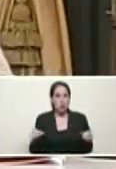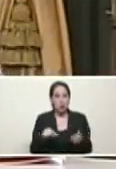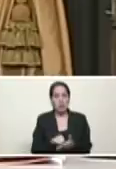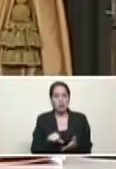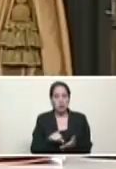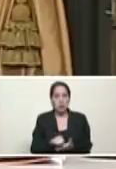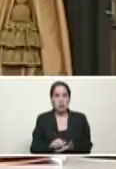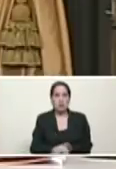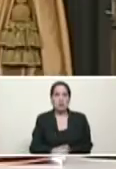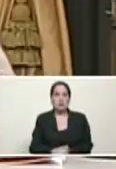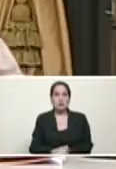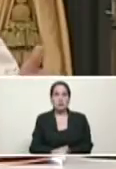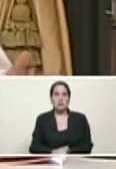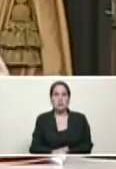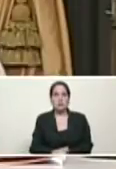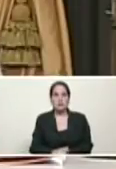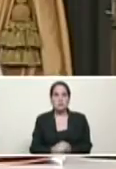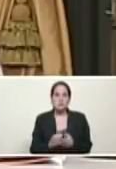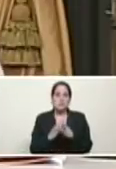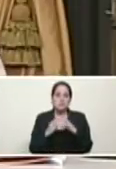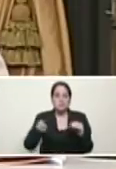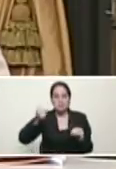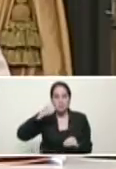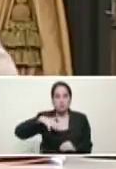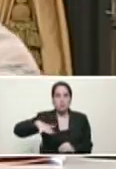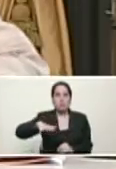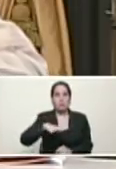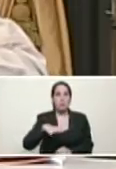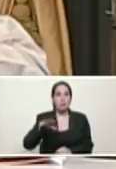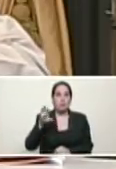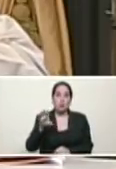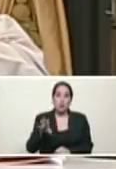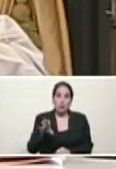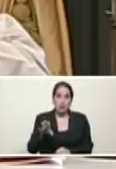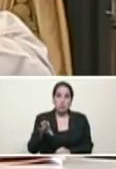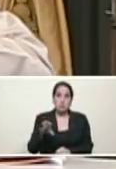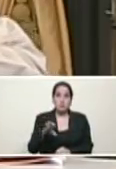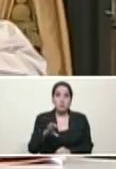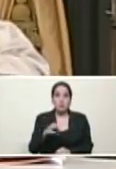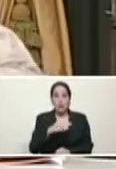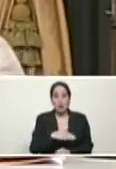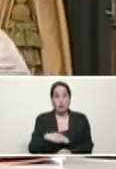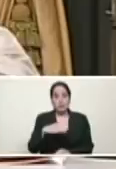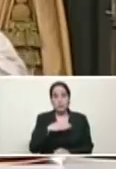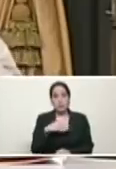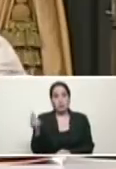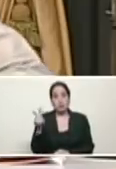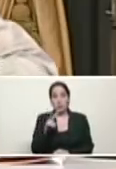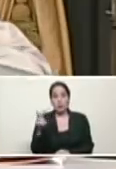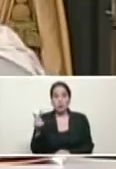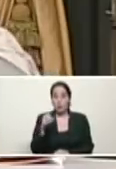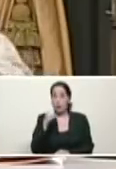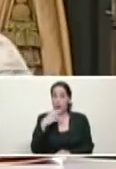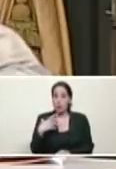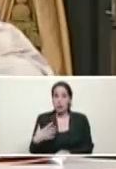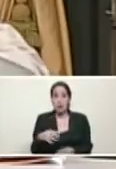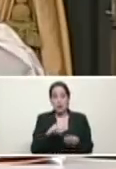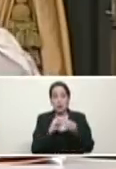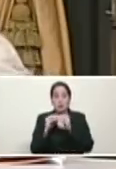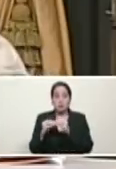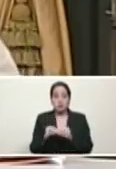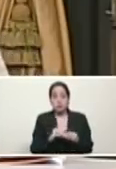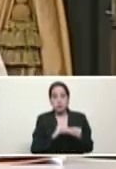ciudades, todos los pueblos del país, con la metodología de la misión Venezuela Bella para mejorar,